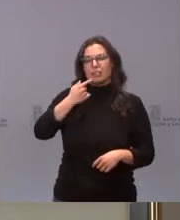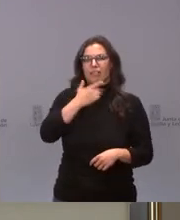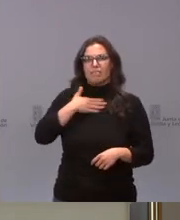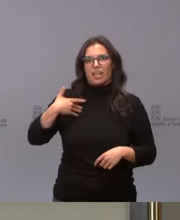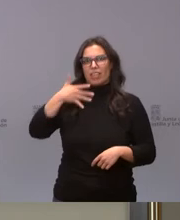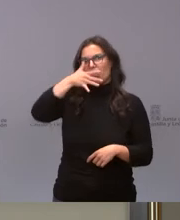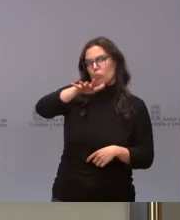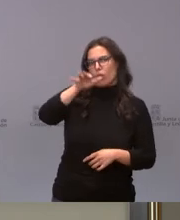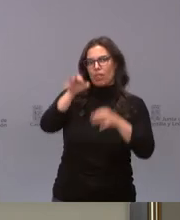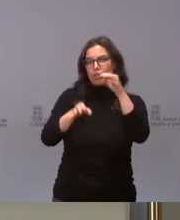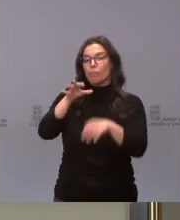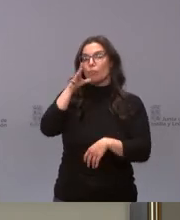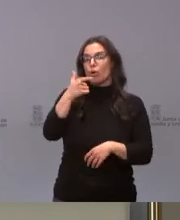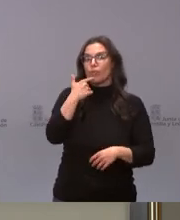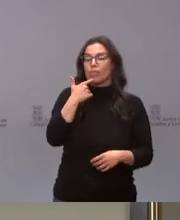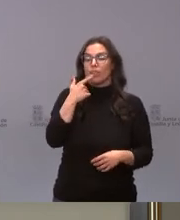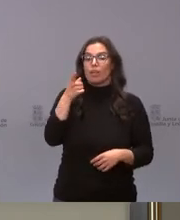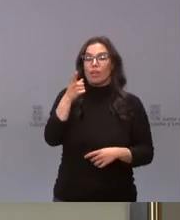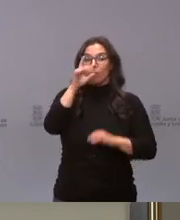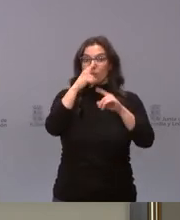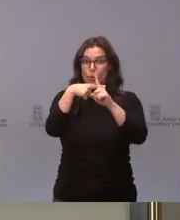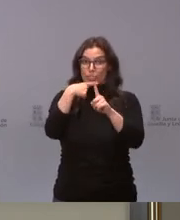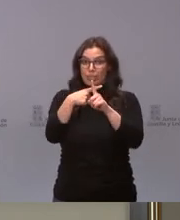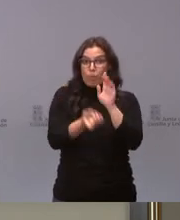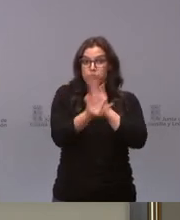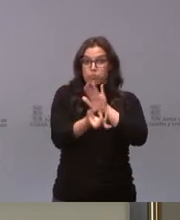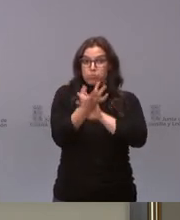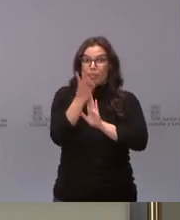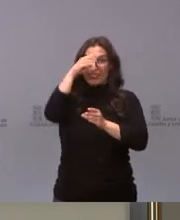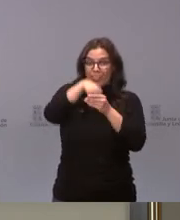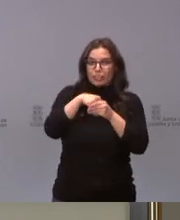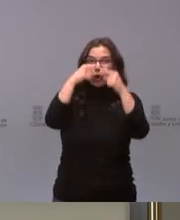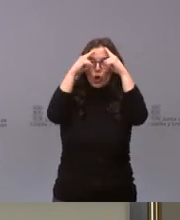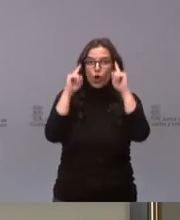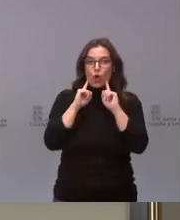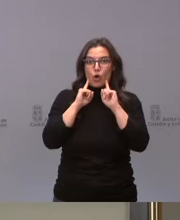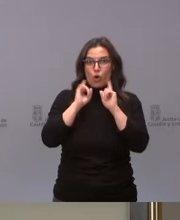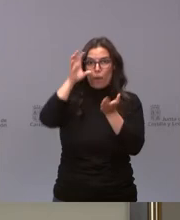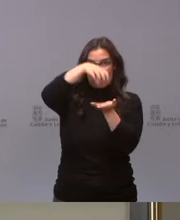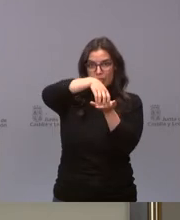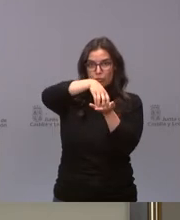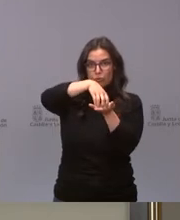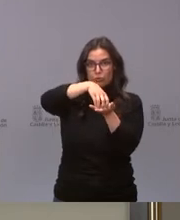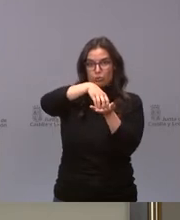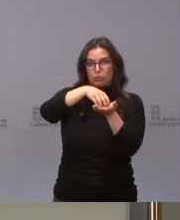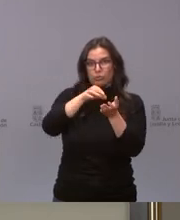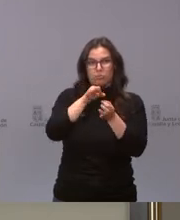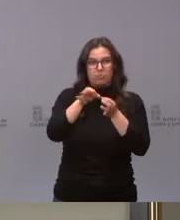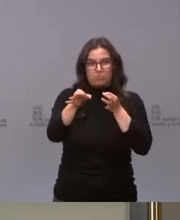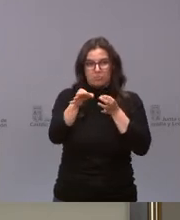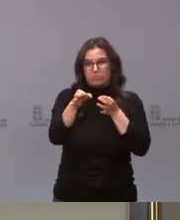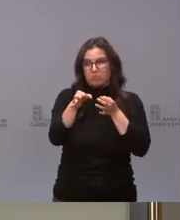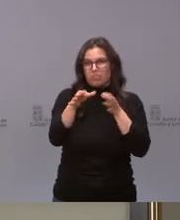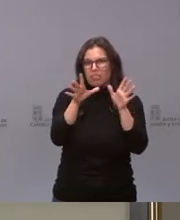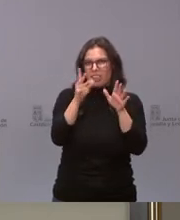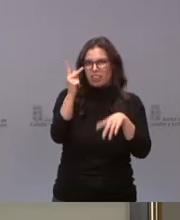Ellos argumentan que los positivos se concentran en el convento de cerca de, me parece que es La Aguilera, que está a unos